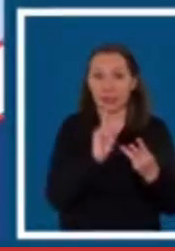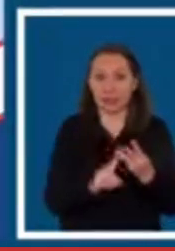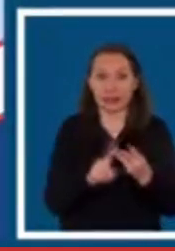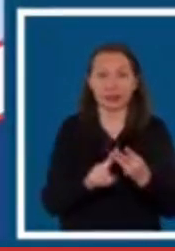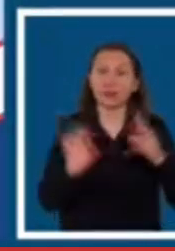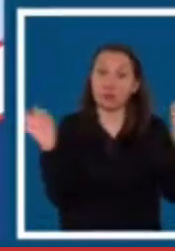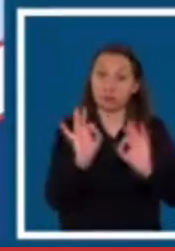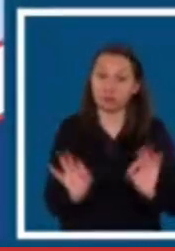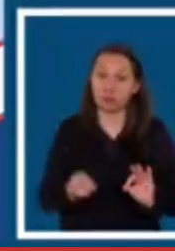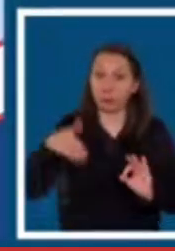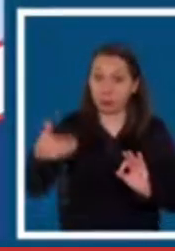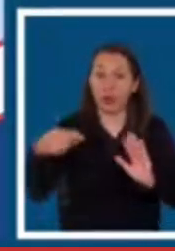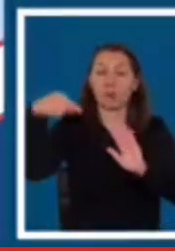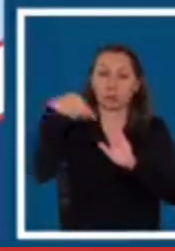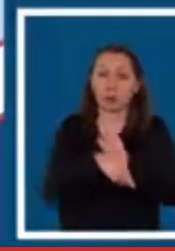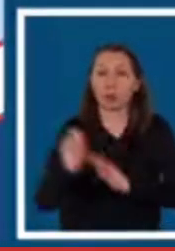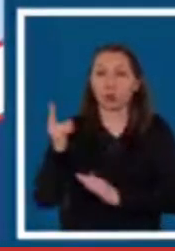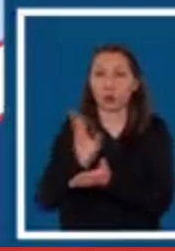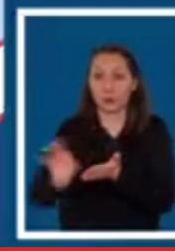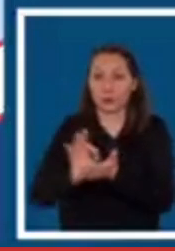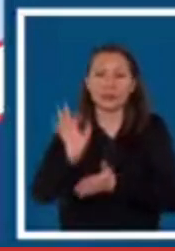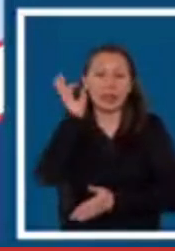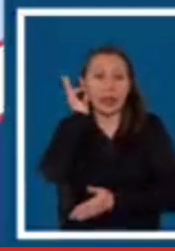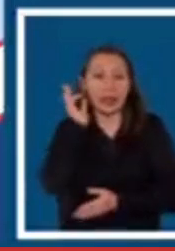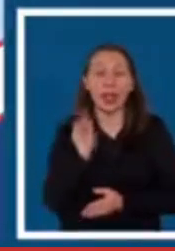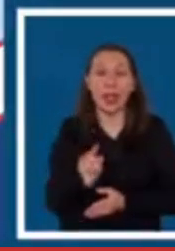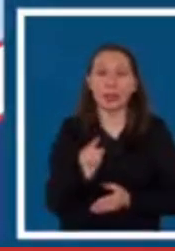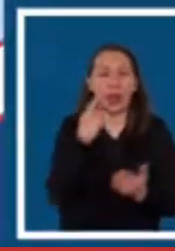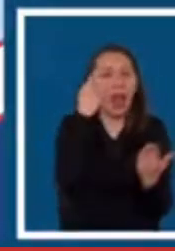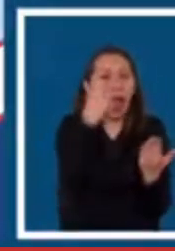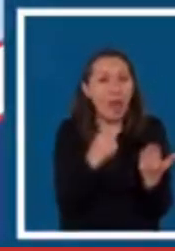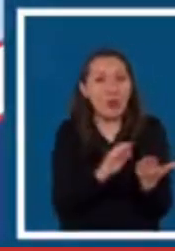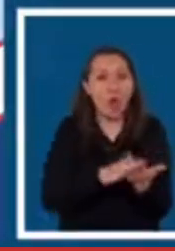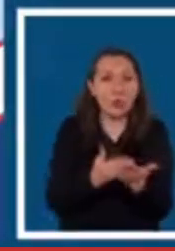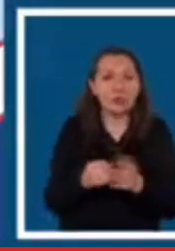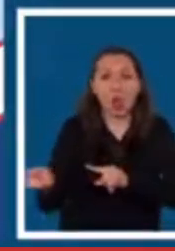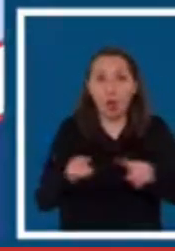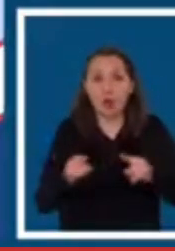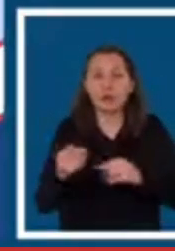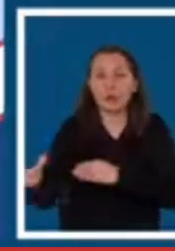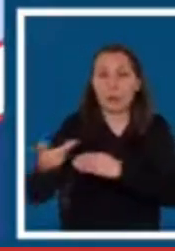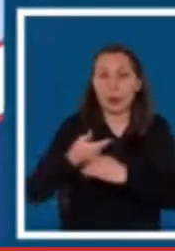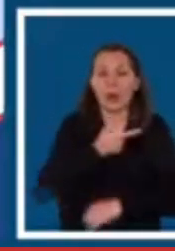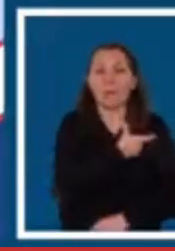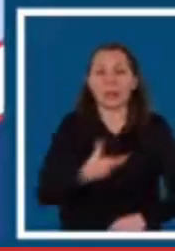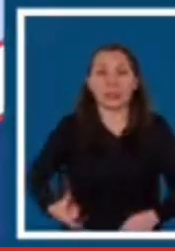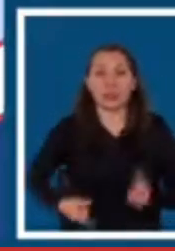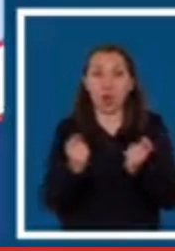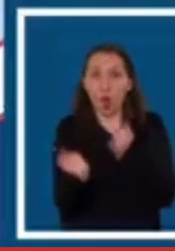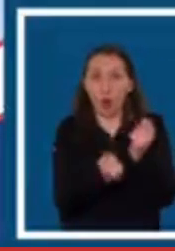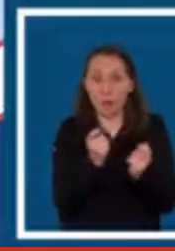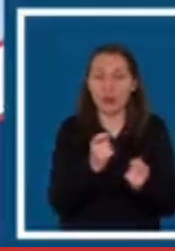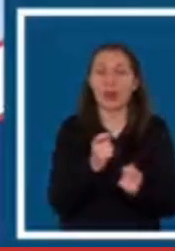y lo va a explicar en profundidad la subsecretaria el diagnóstico coordinado que nos pidió el presidente con economía